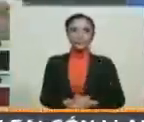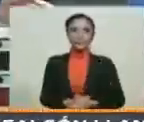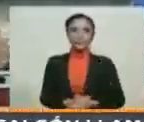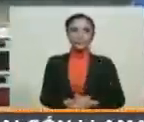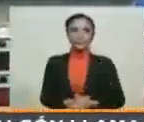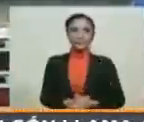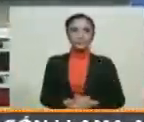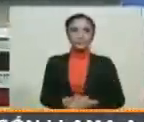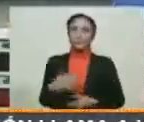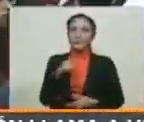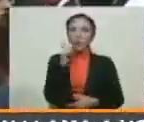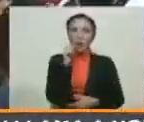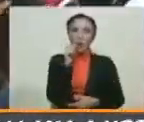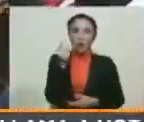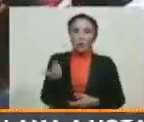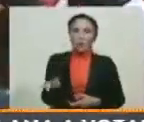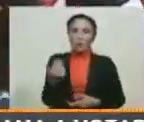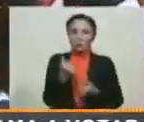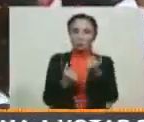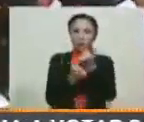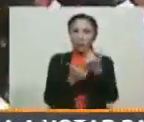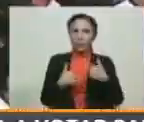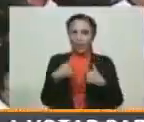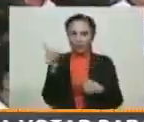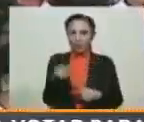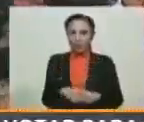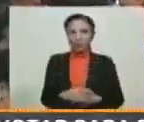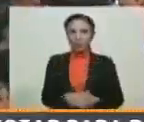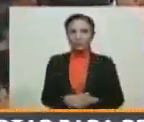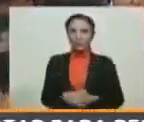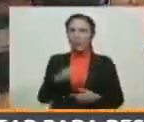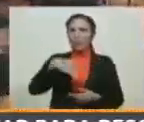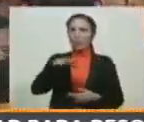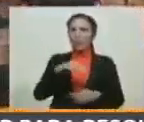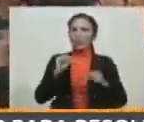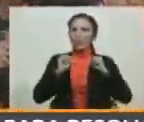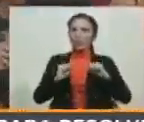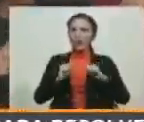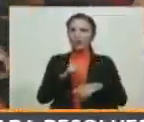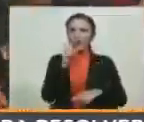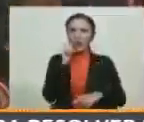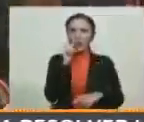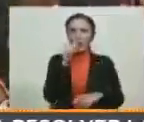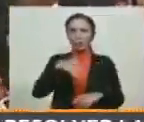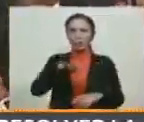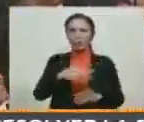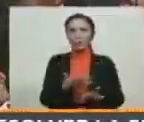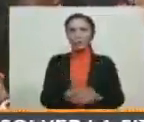y los hombres dónde está la fuerza de los hombres